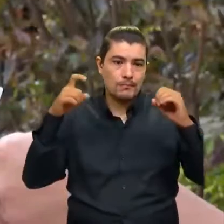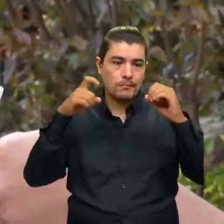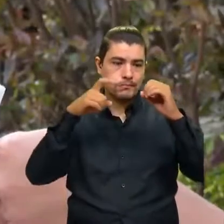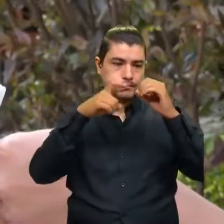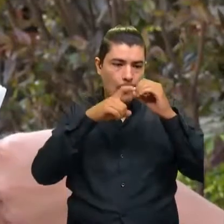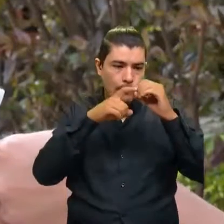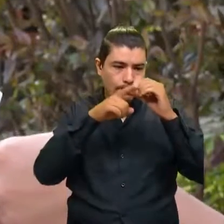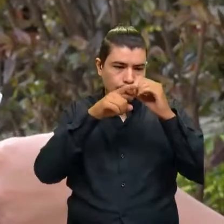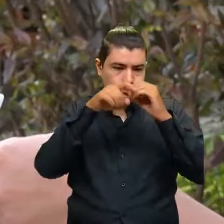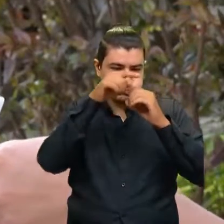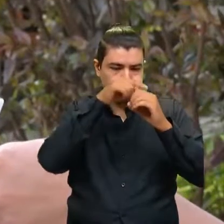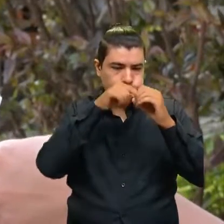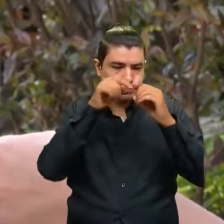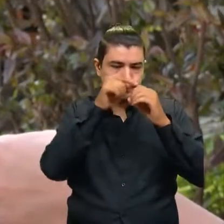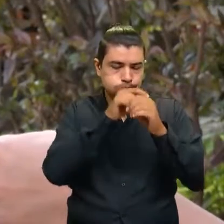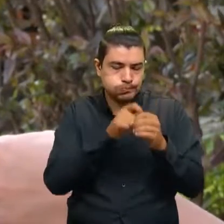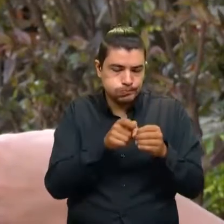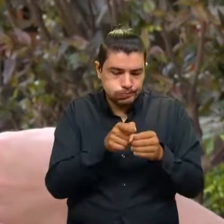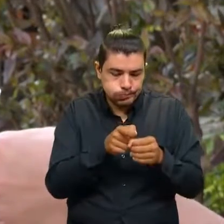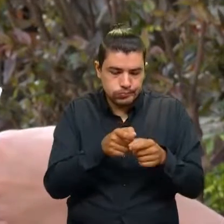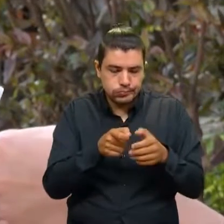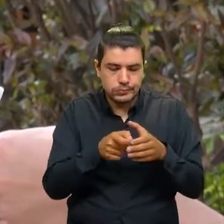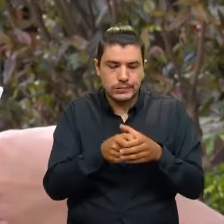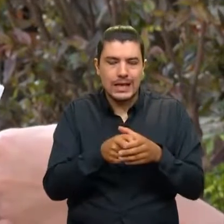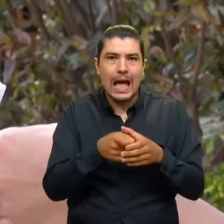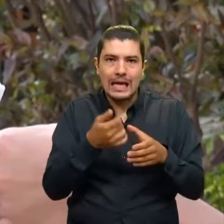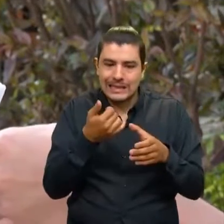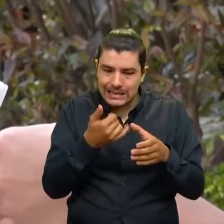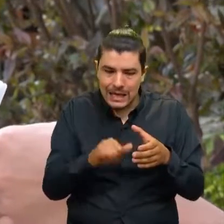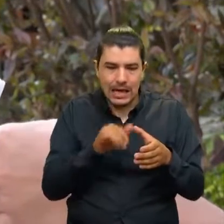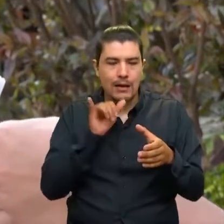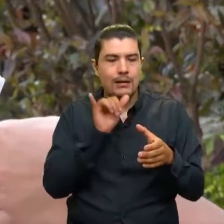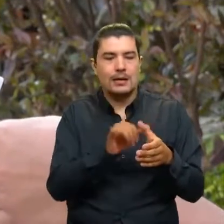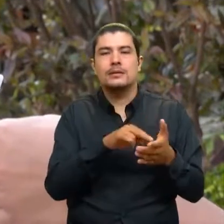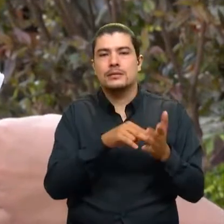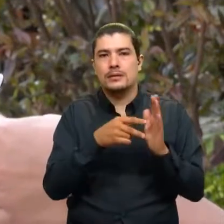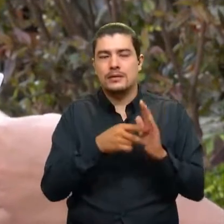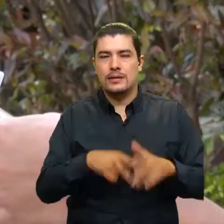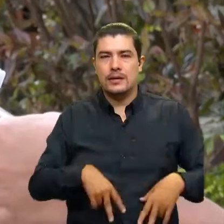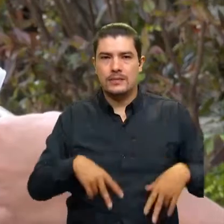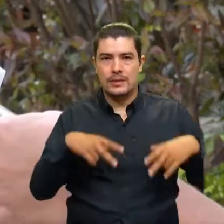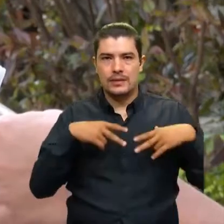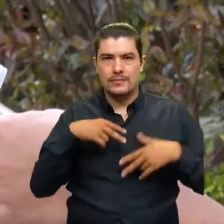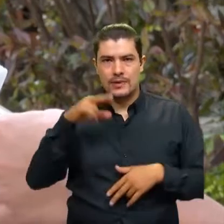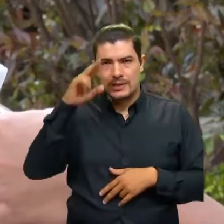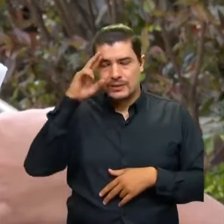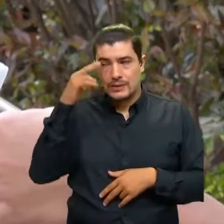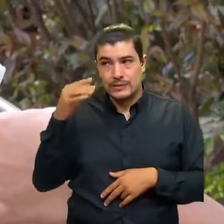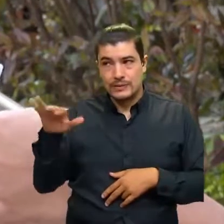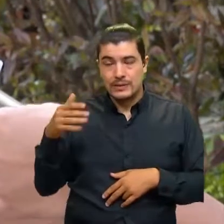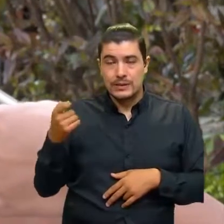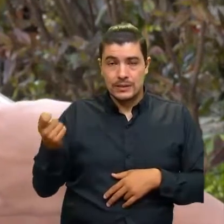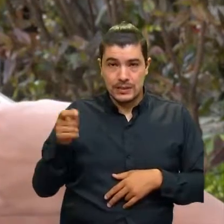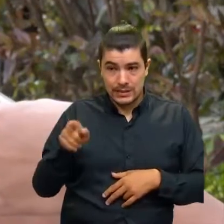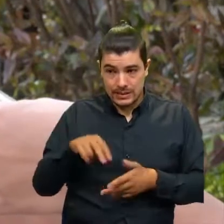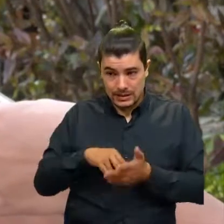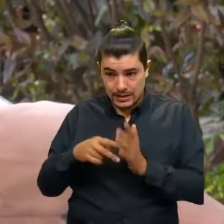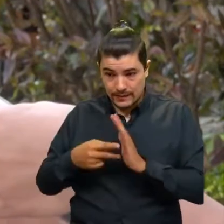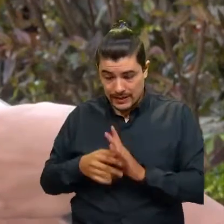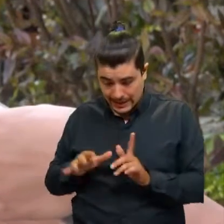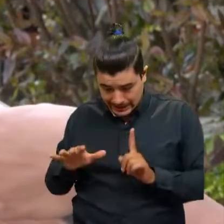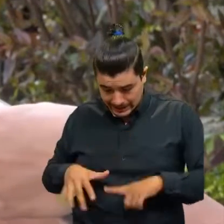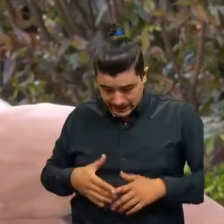Hago un llamado primeramente a tener un temor de Dios, ¿no? Porque es atentar contra una vida.